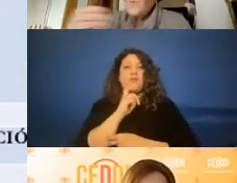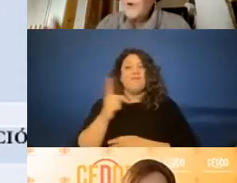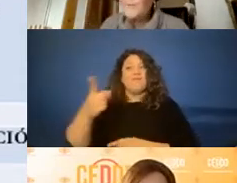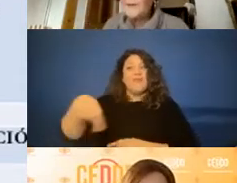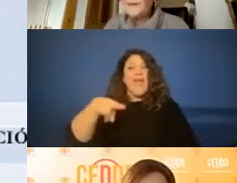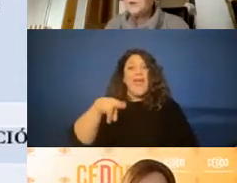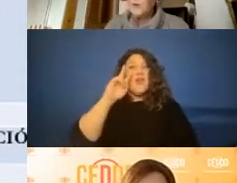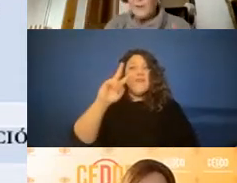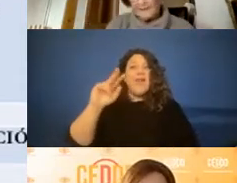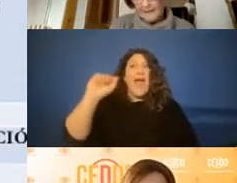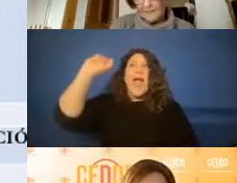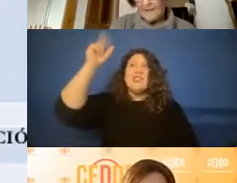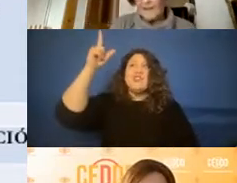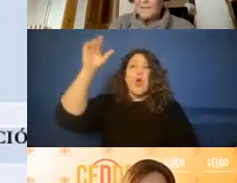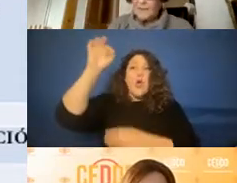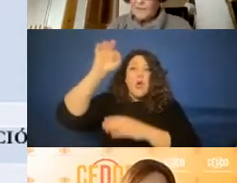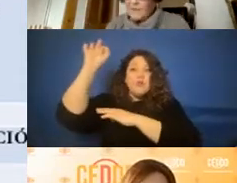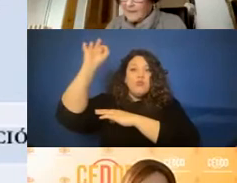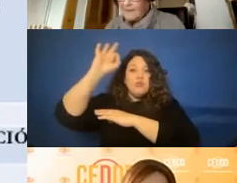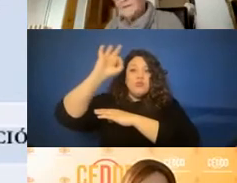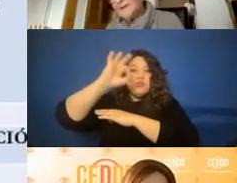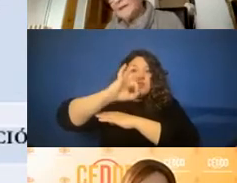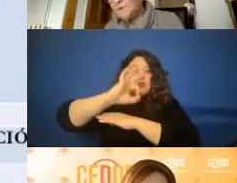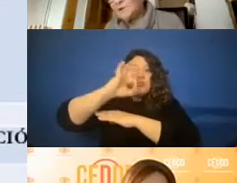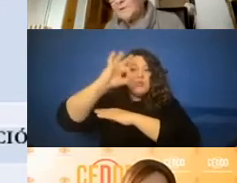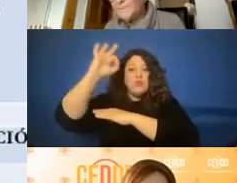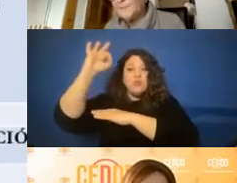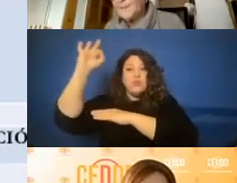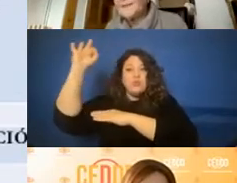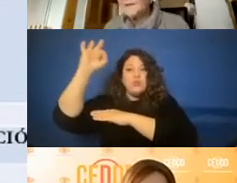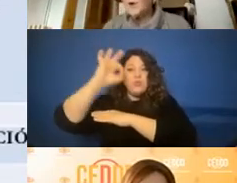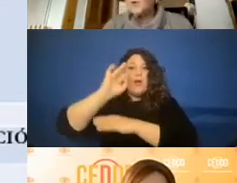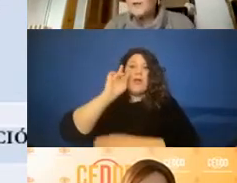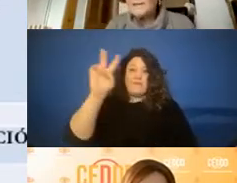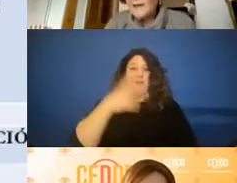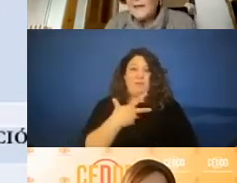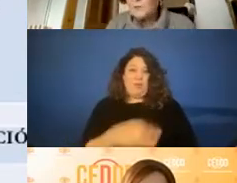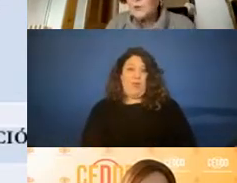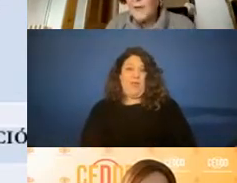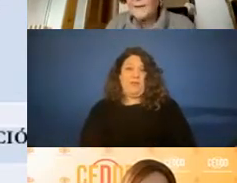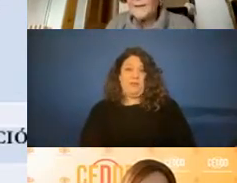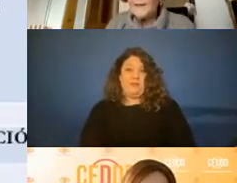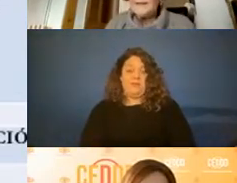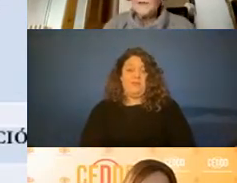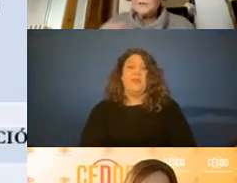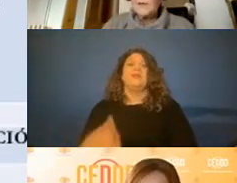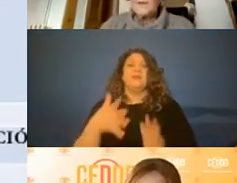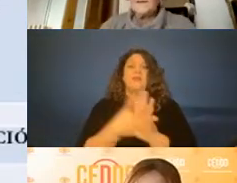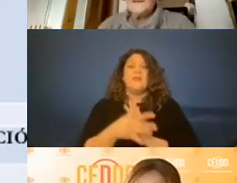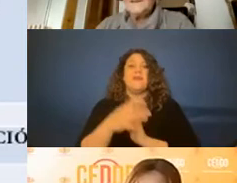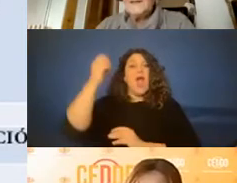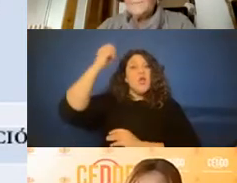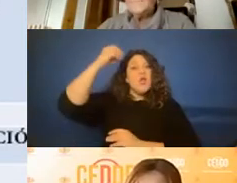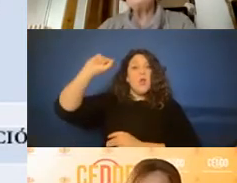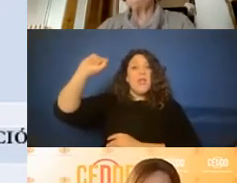se mueve el sol de la mañana al mediodía, a la tarde y a la noche? Es decir, utilizar la luz solar. Y hay un